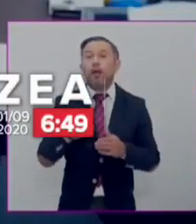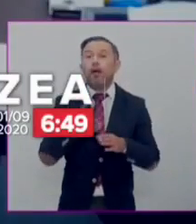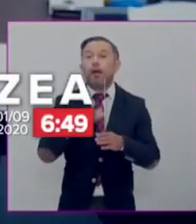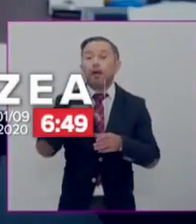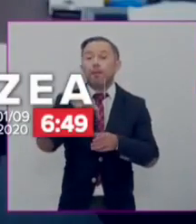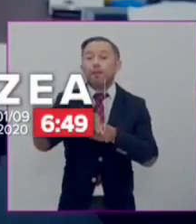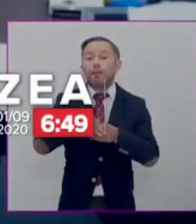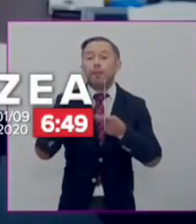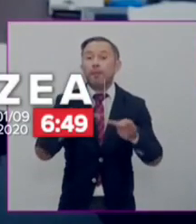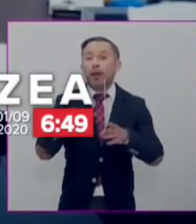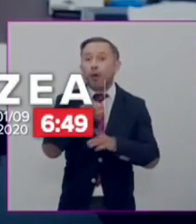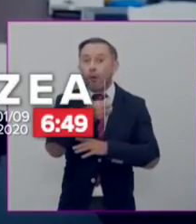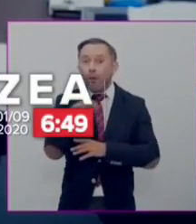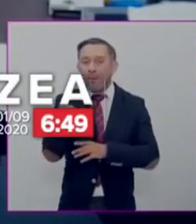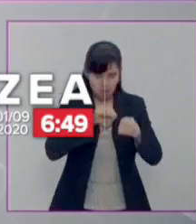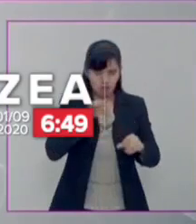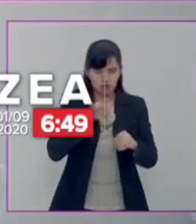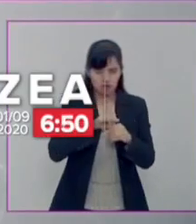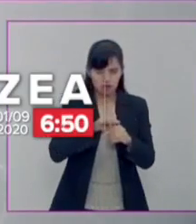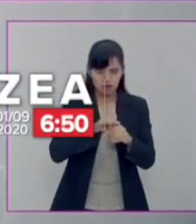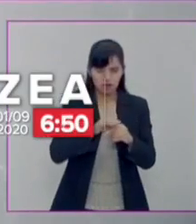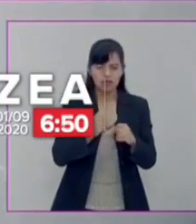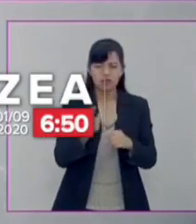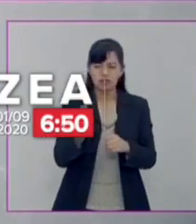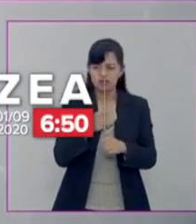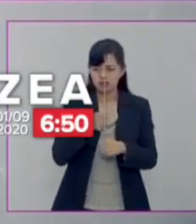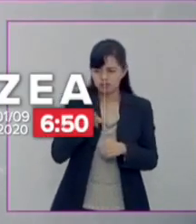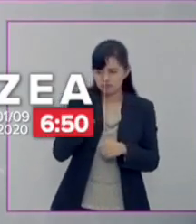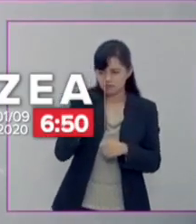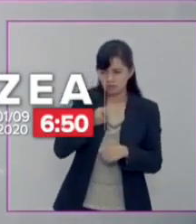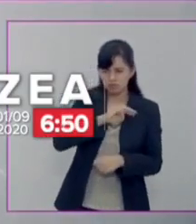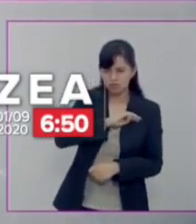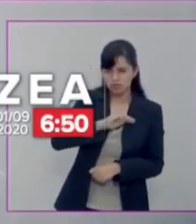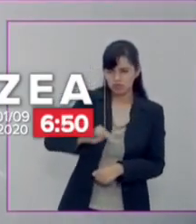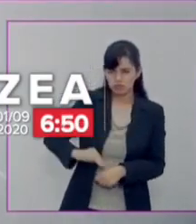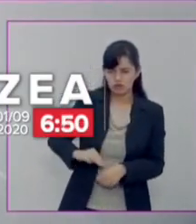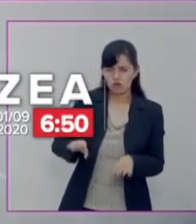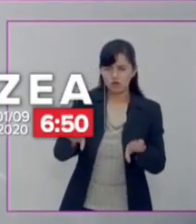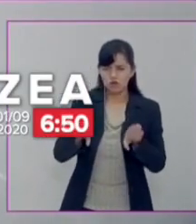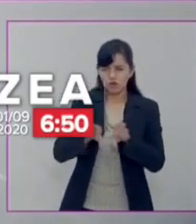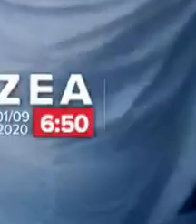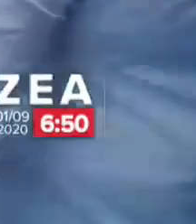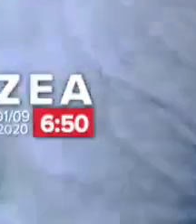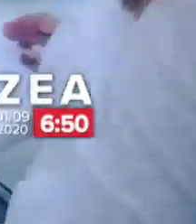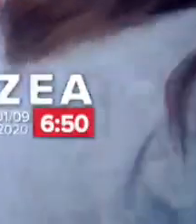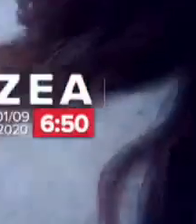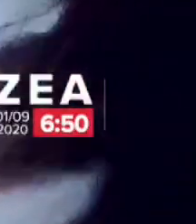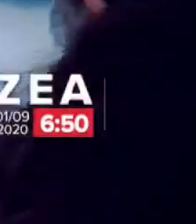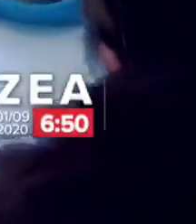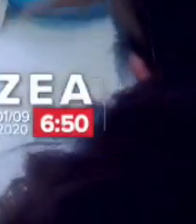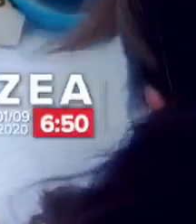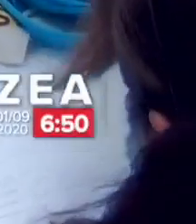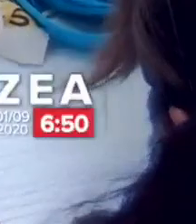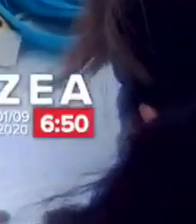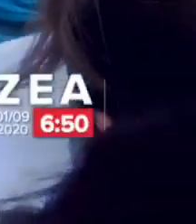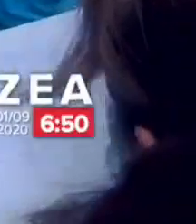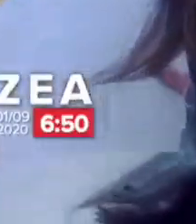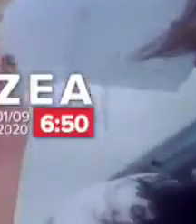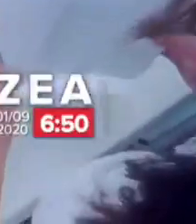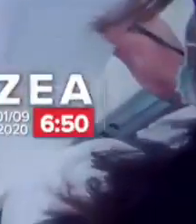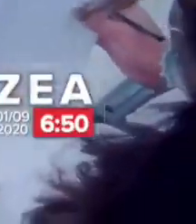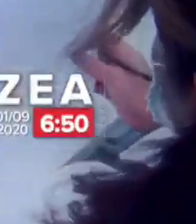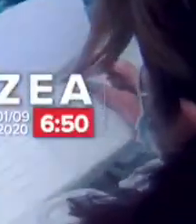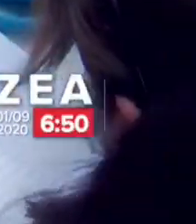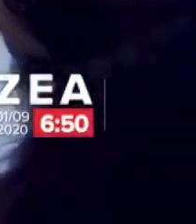una encuesta nacional abierta a militantes y simpatizantes esta se va a llevar a cabo del 26 de septiembre al 2 de octubre el ine